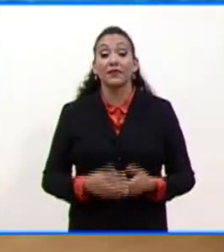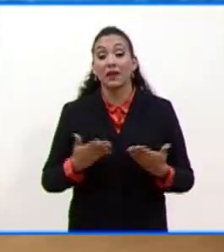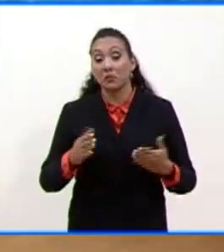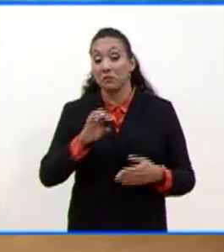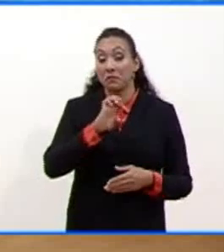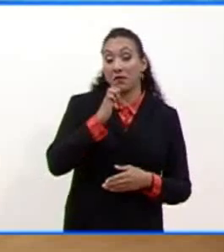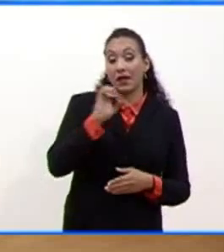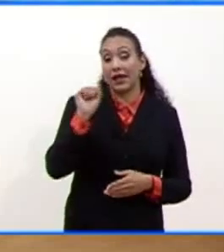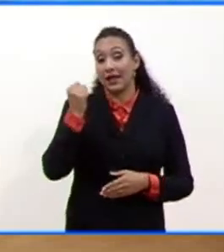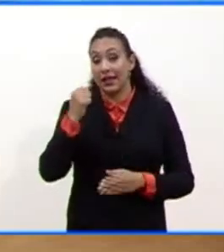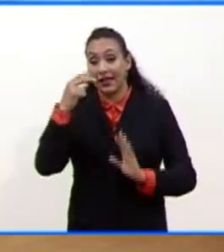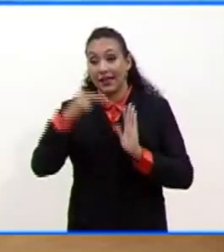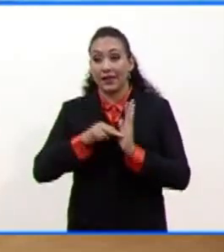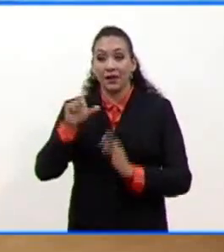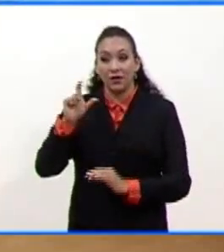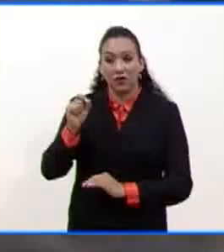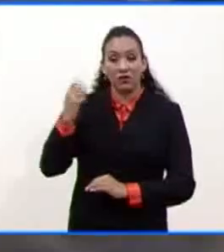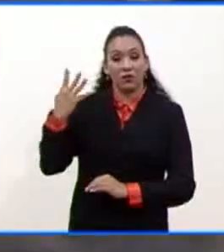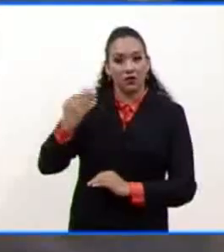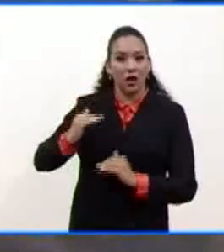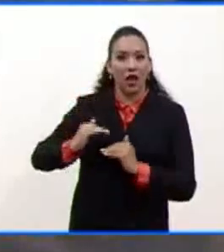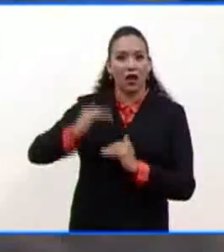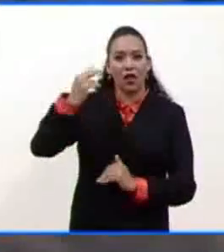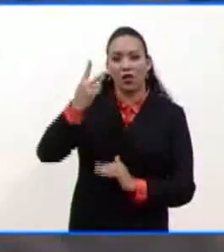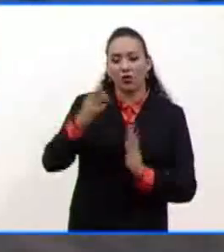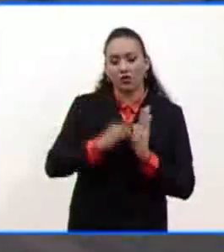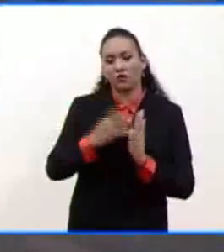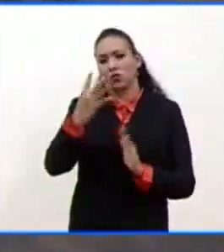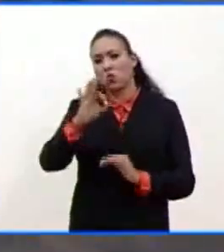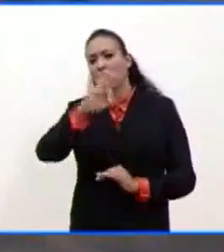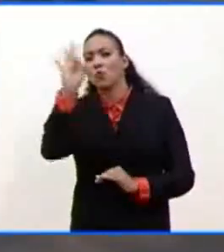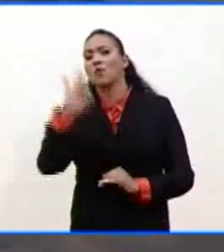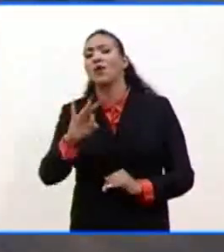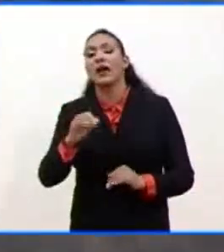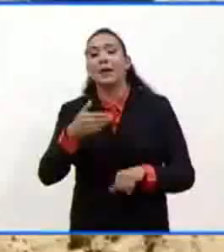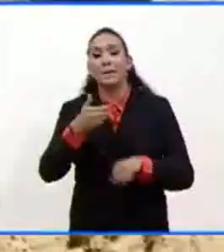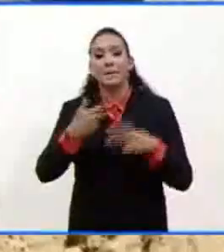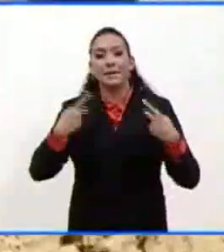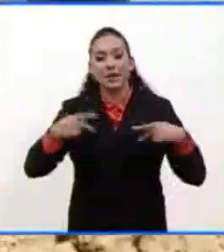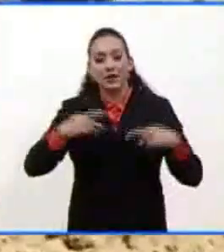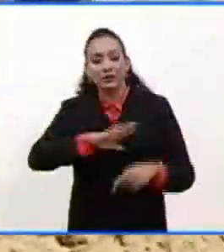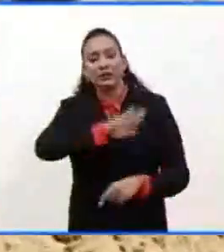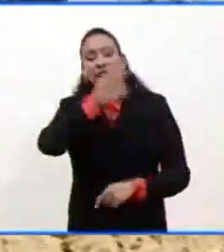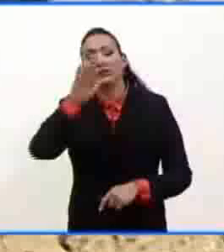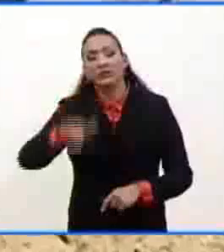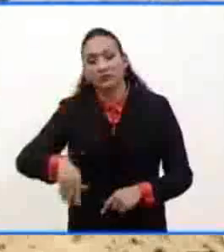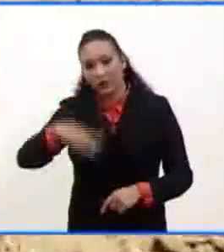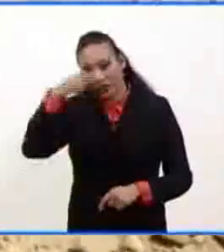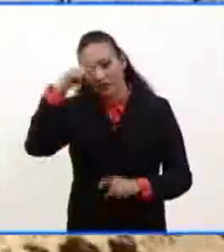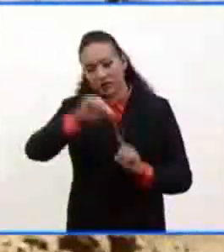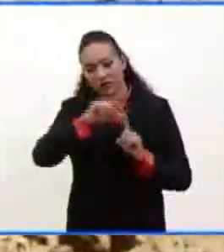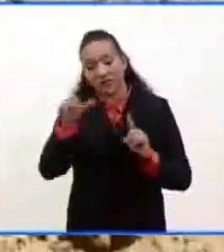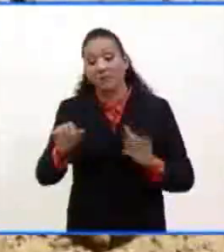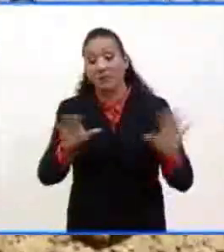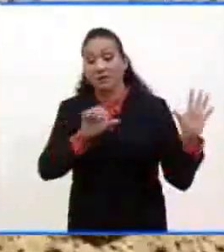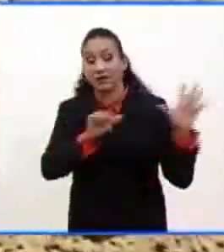Entre enero y septiembre de 2024 aumentó 2.4% el número de defunciones en el país, con